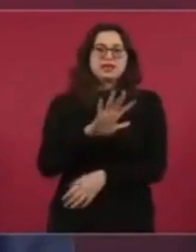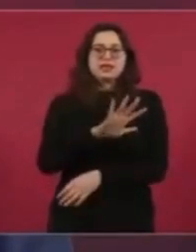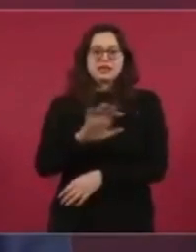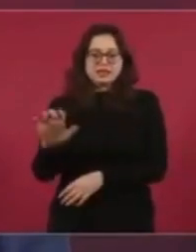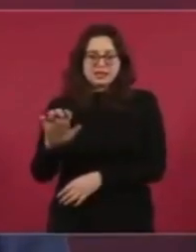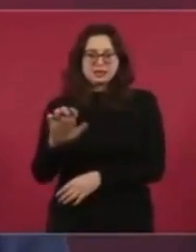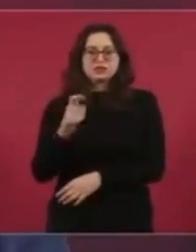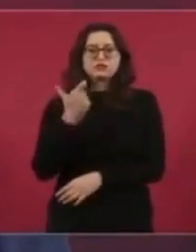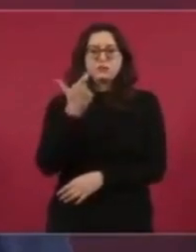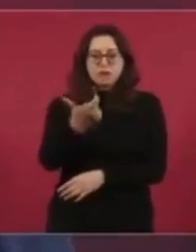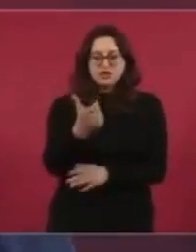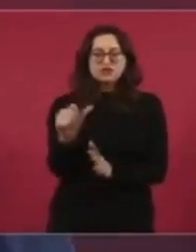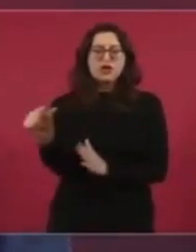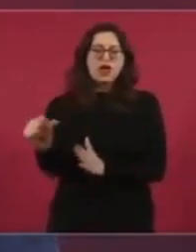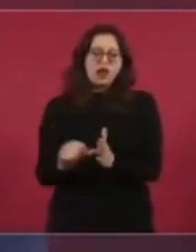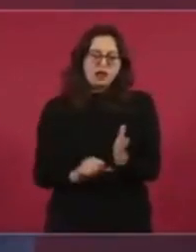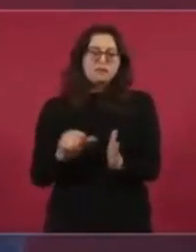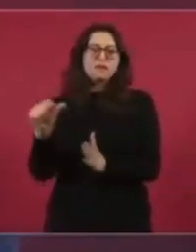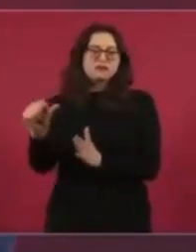mensuales.